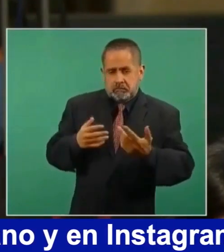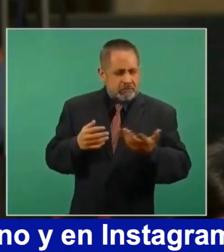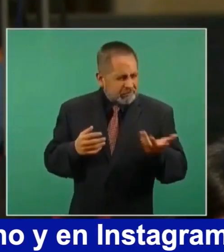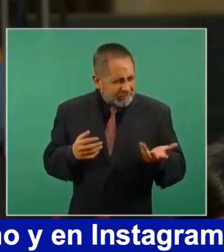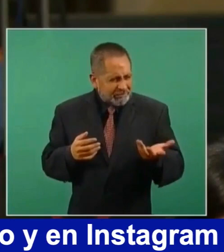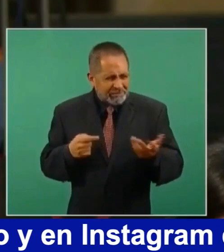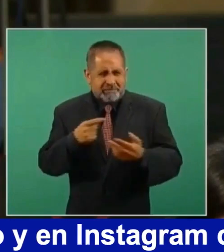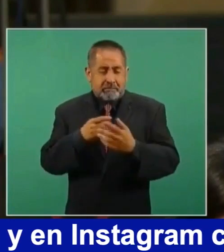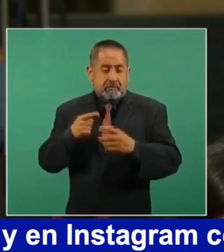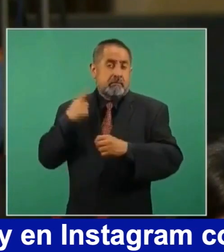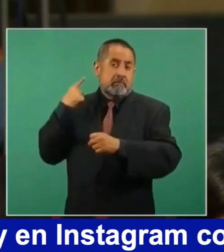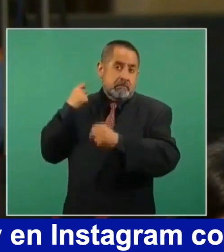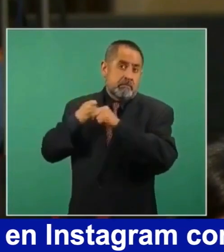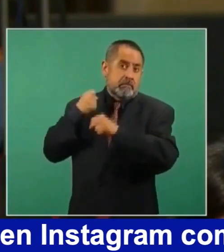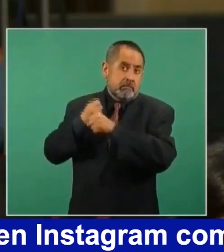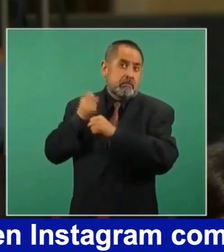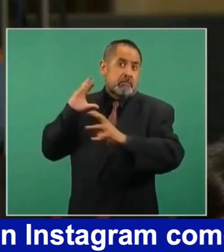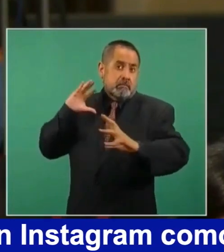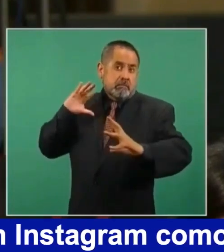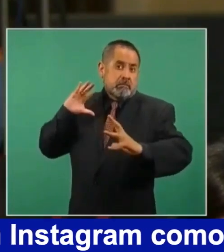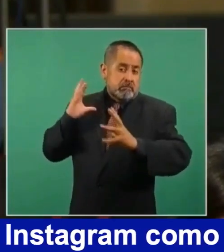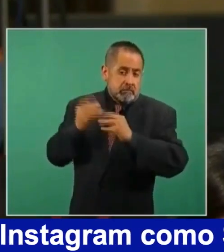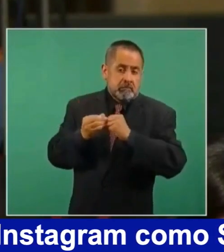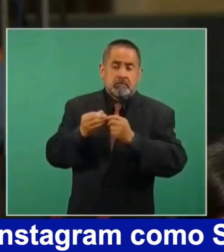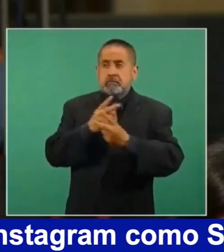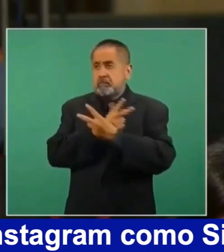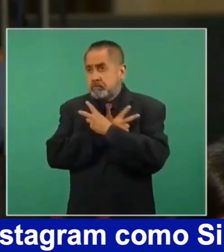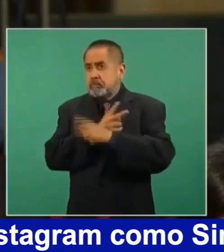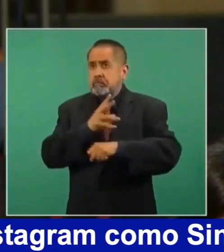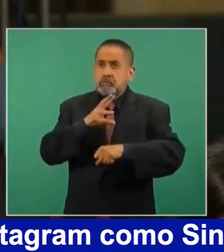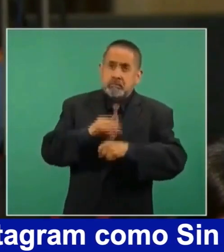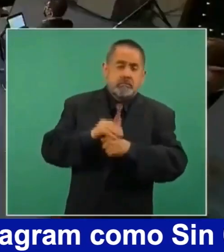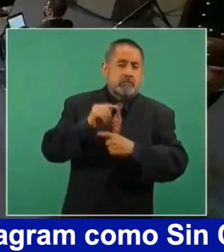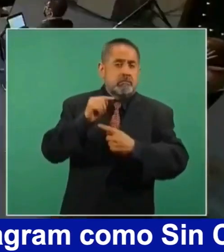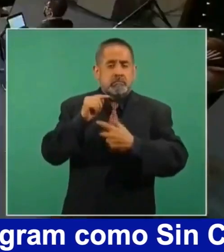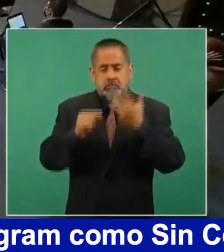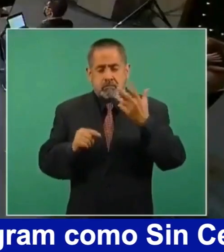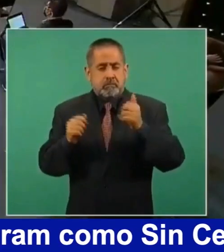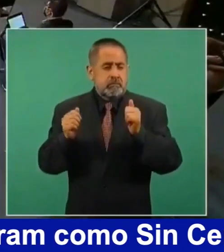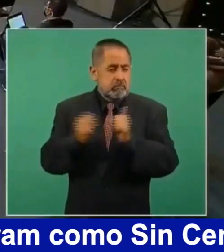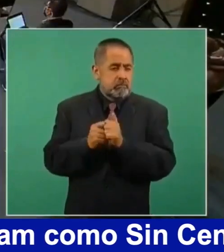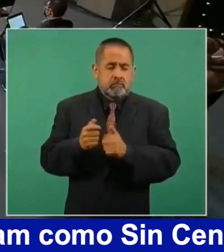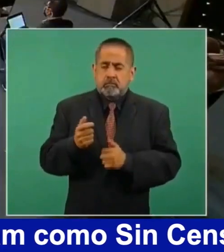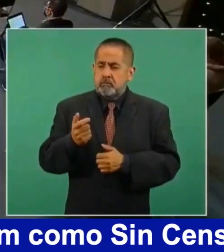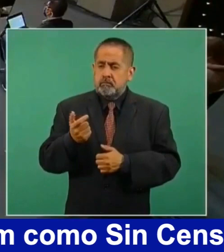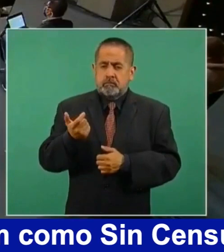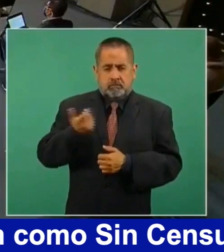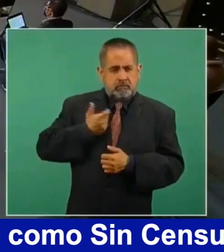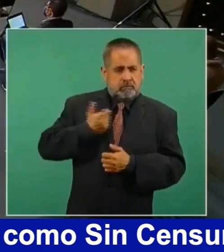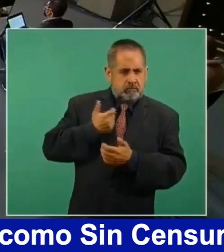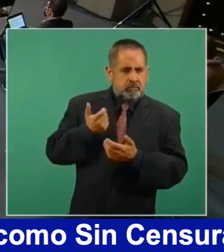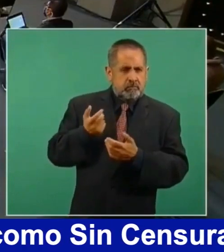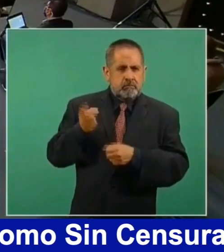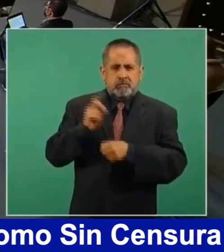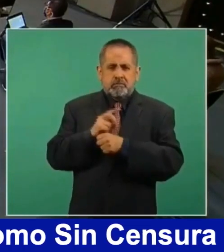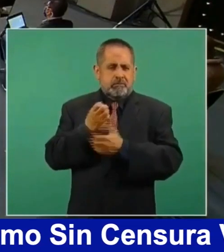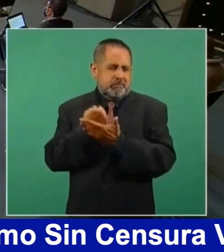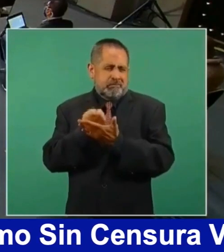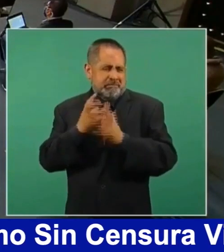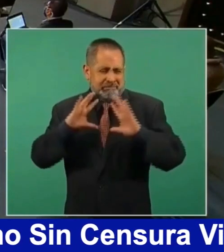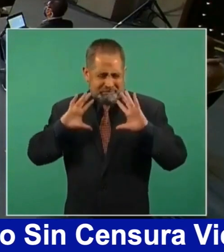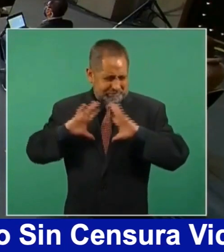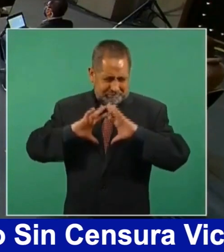esos años en vacaciones, permisos, con goce de sueldo, días económicos,